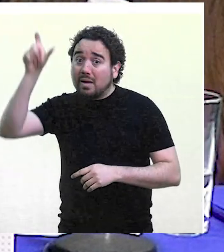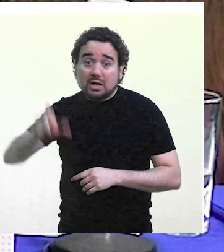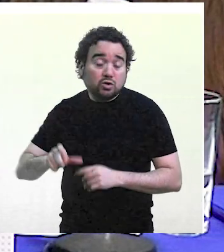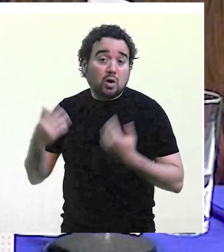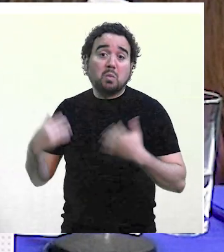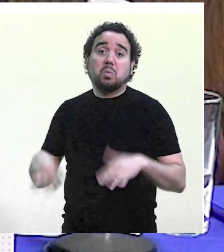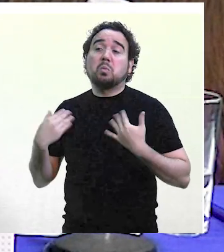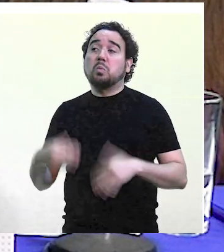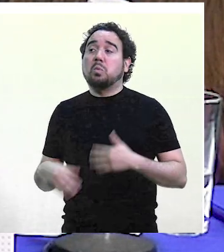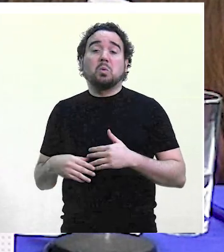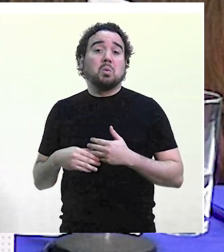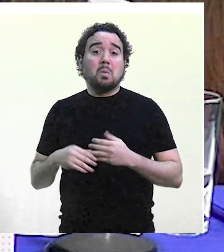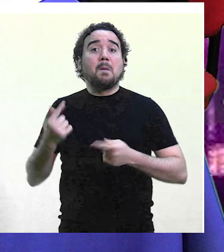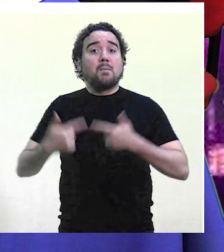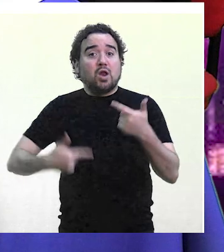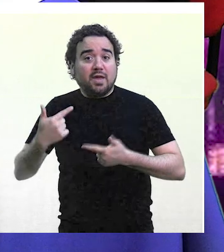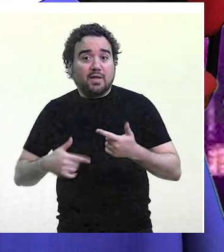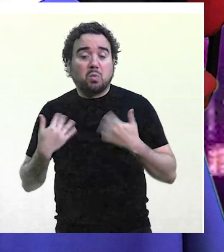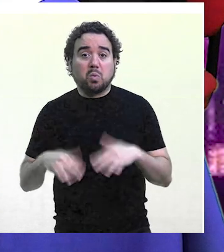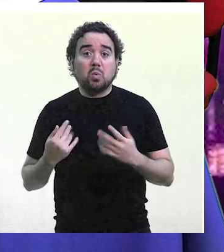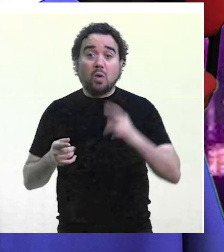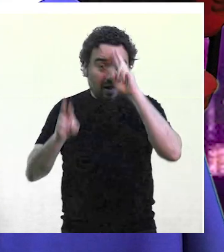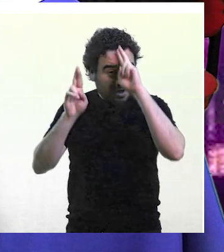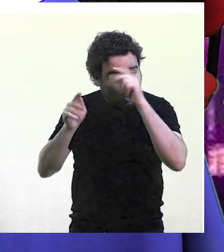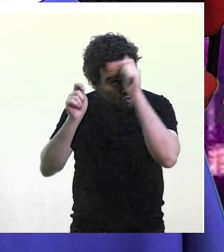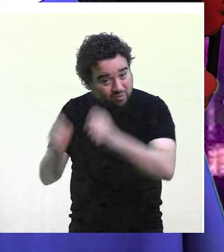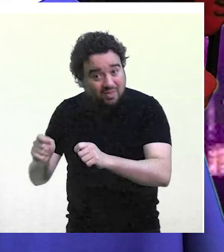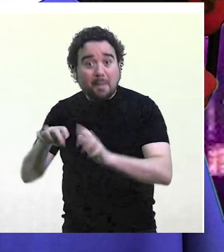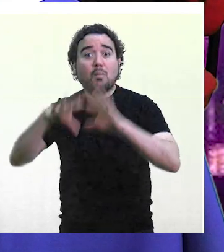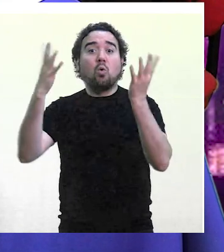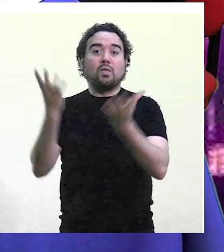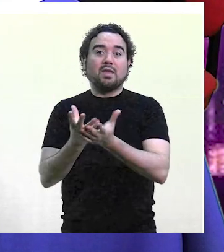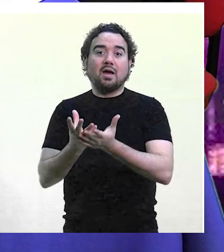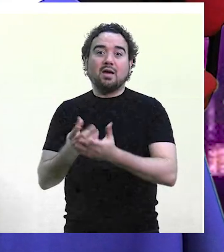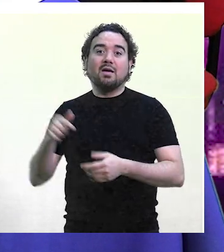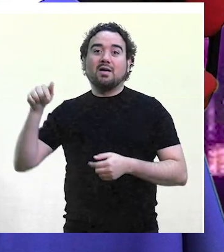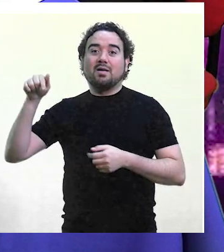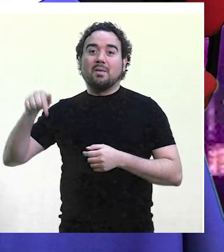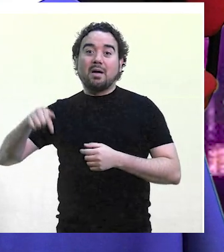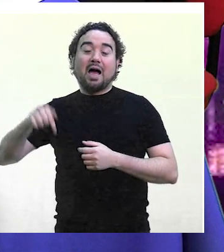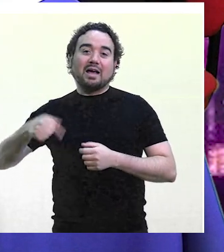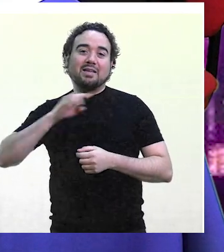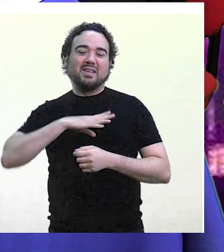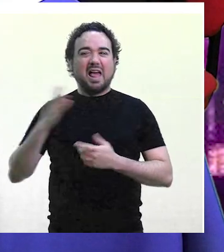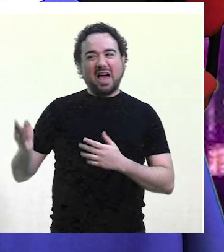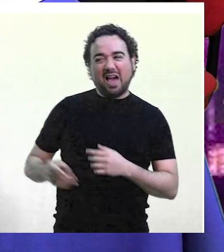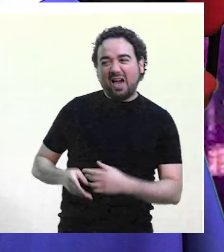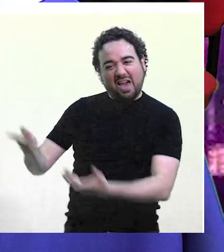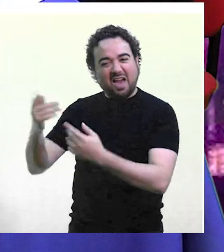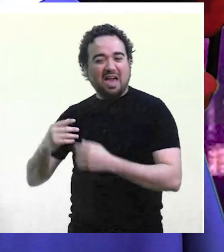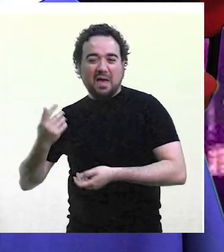personaje político de nuestros primera días. presidenta ya. Exacto, y reconocida a nivel mundial, pero sin embargo en Chile es la